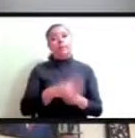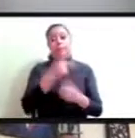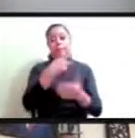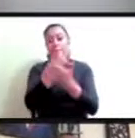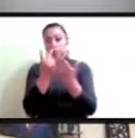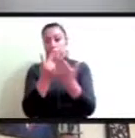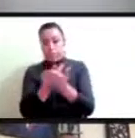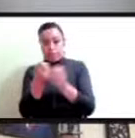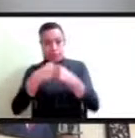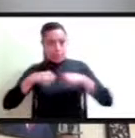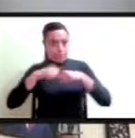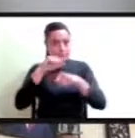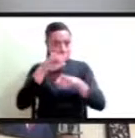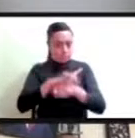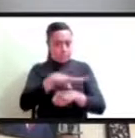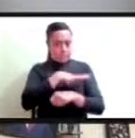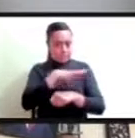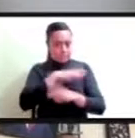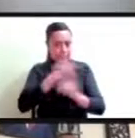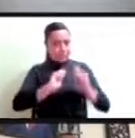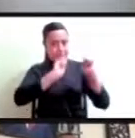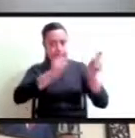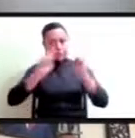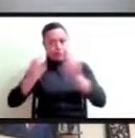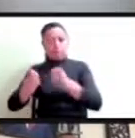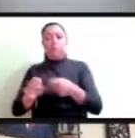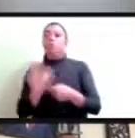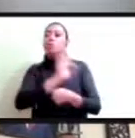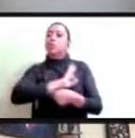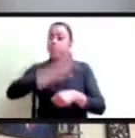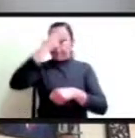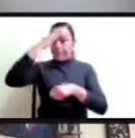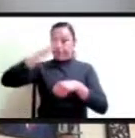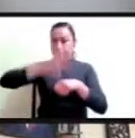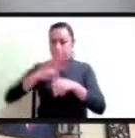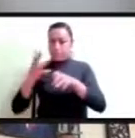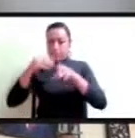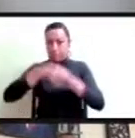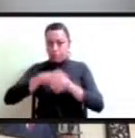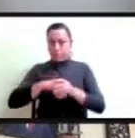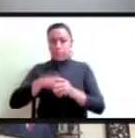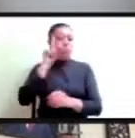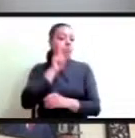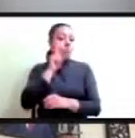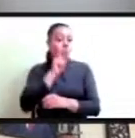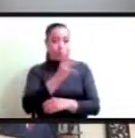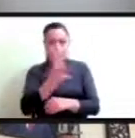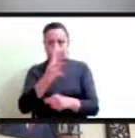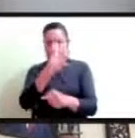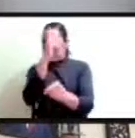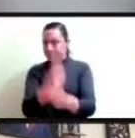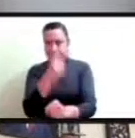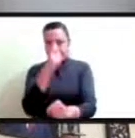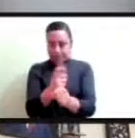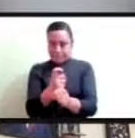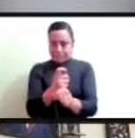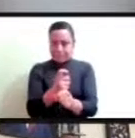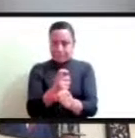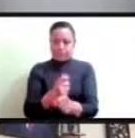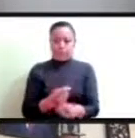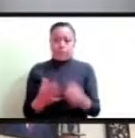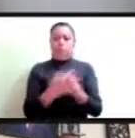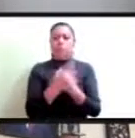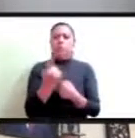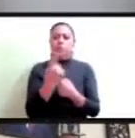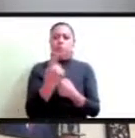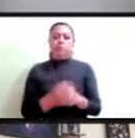sociales se considere a las mujeres de forma prioritaria en función de que